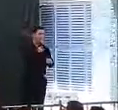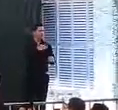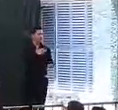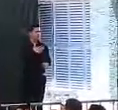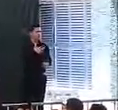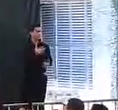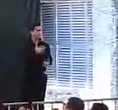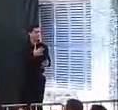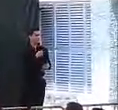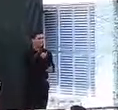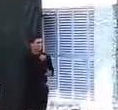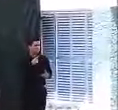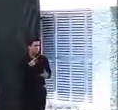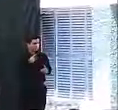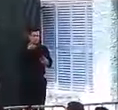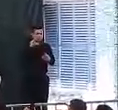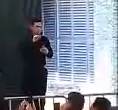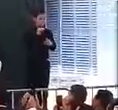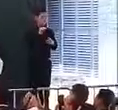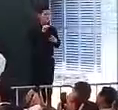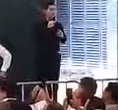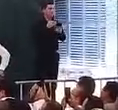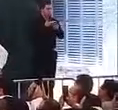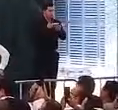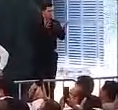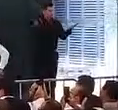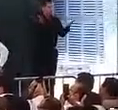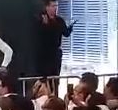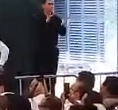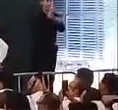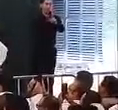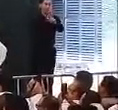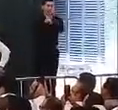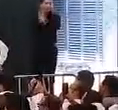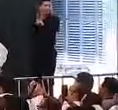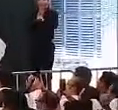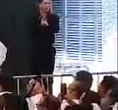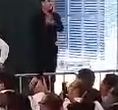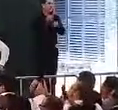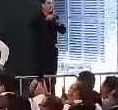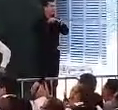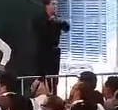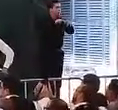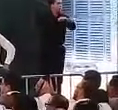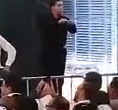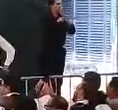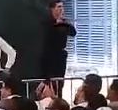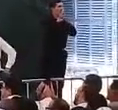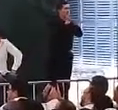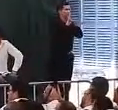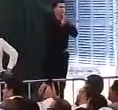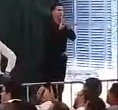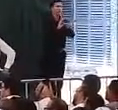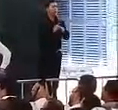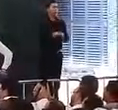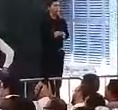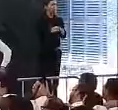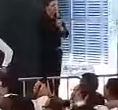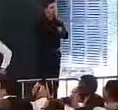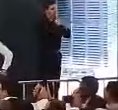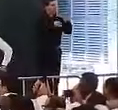quedarles a deber nada, nos vamos a poner al corriente, vamos a cumplir